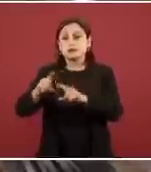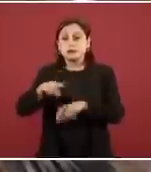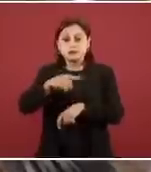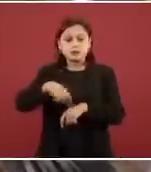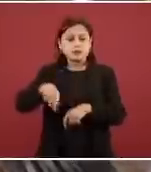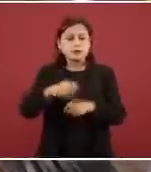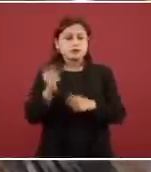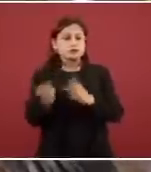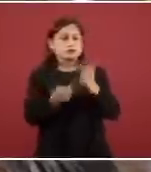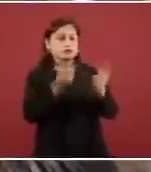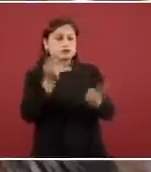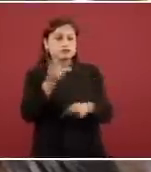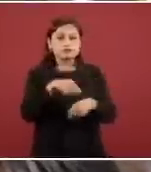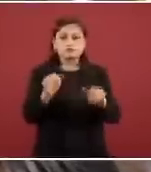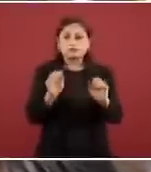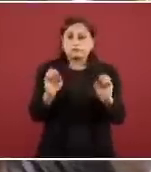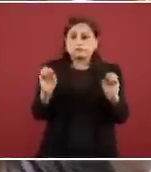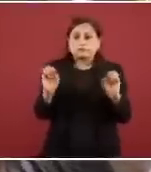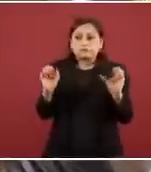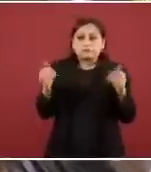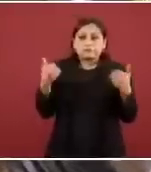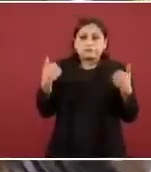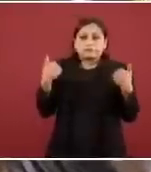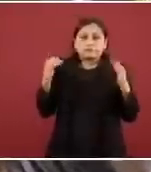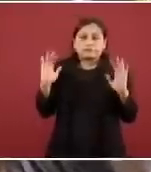cubrir los gastos de la cirugía,